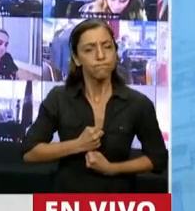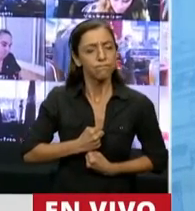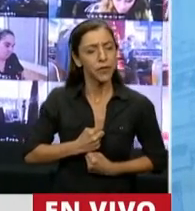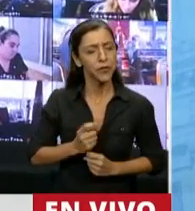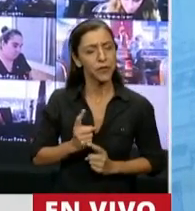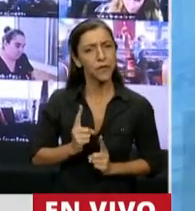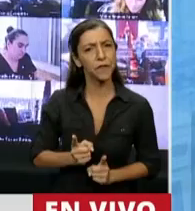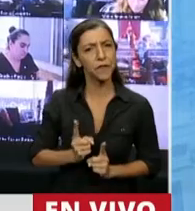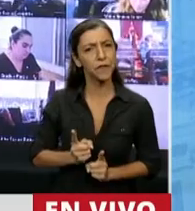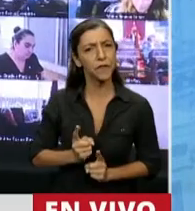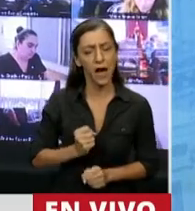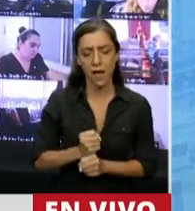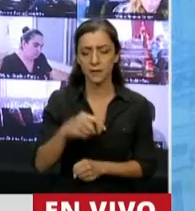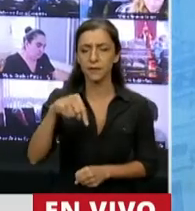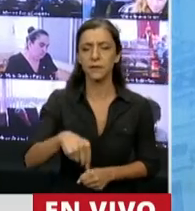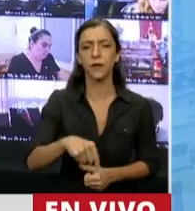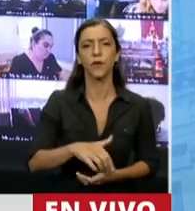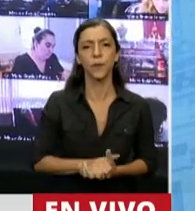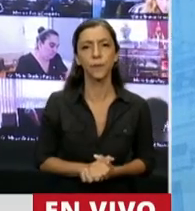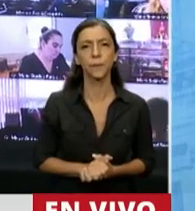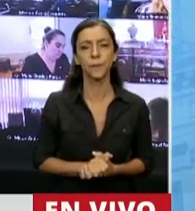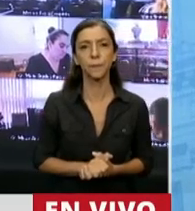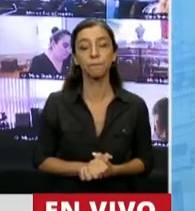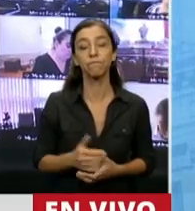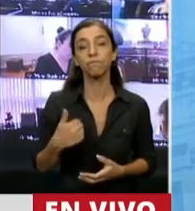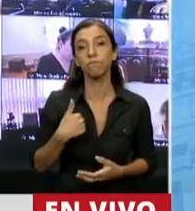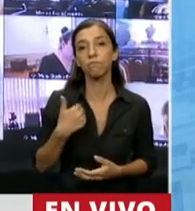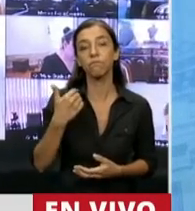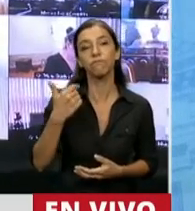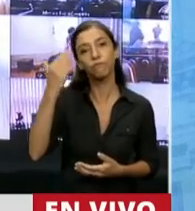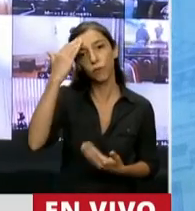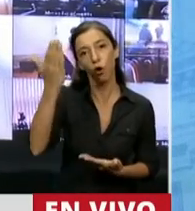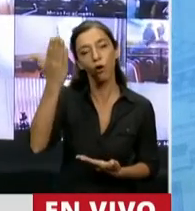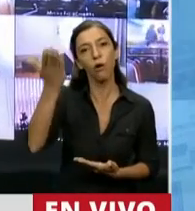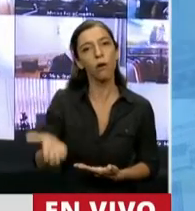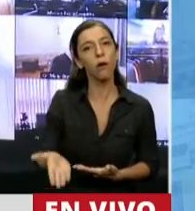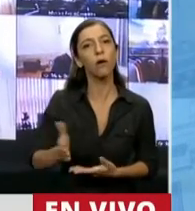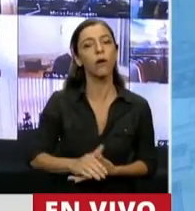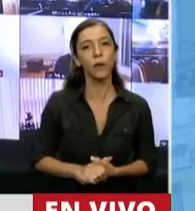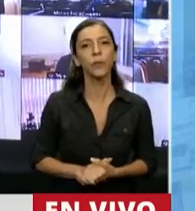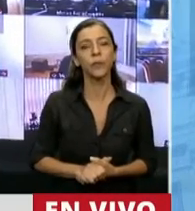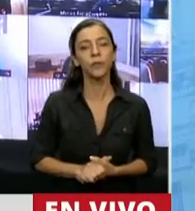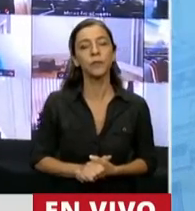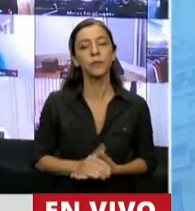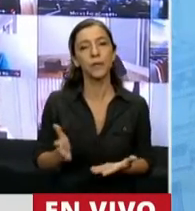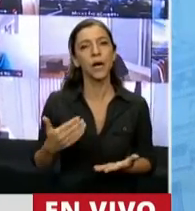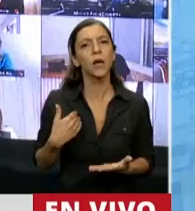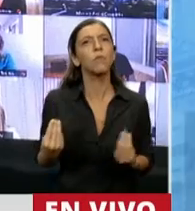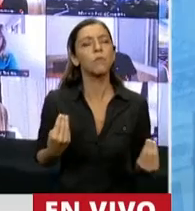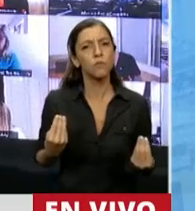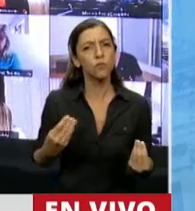el homenaje tiene una dirección. Durante muchos años me tocó ser, por iniciativa